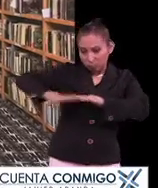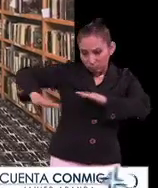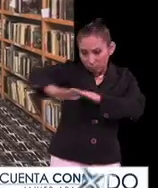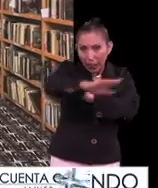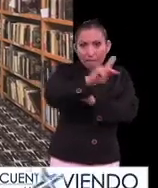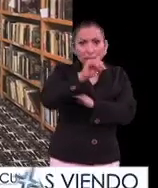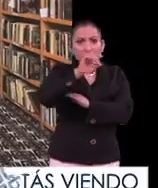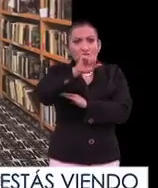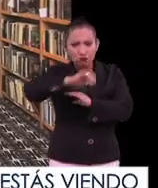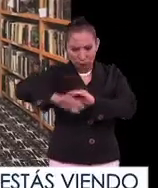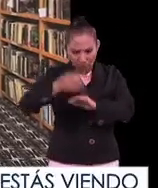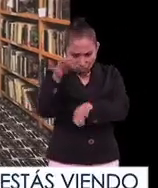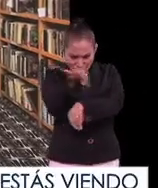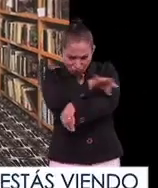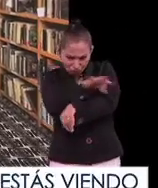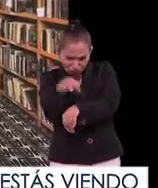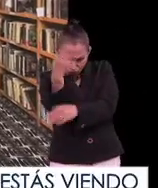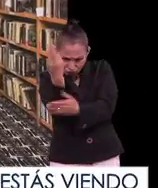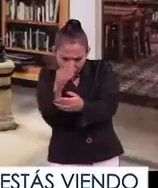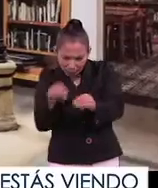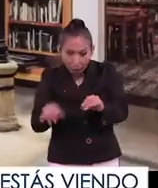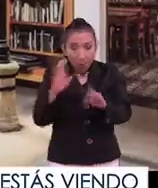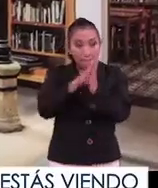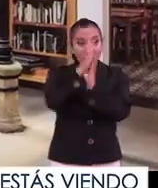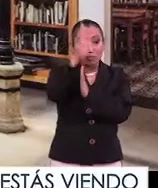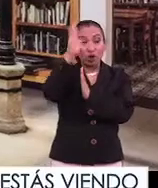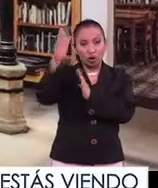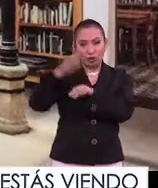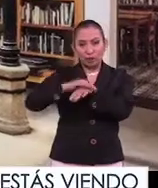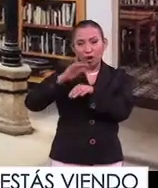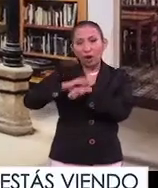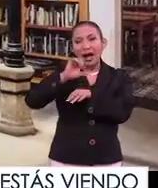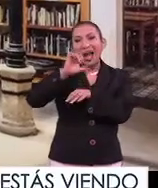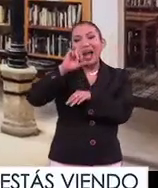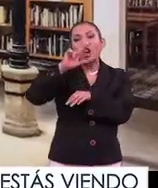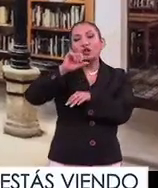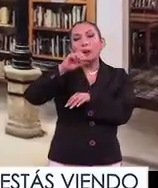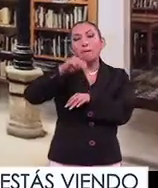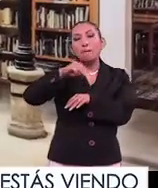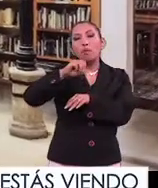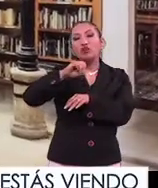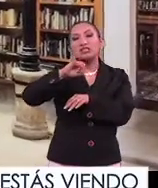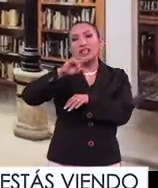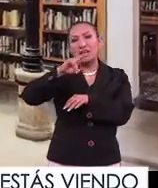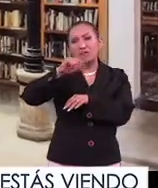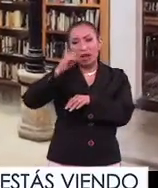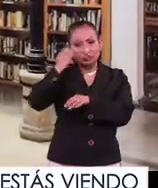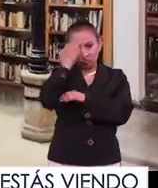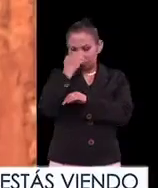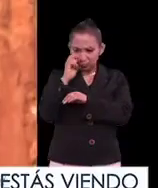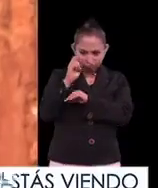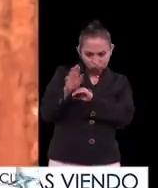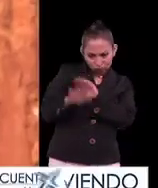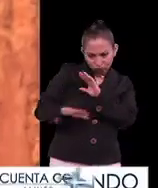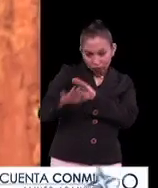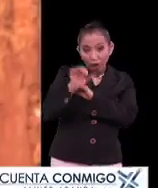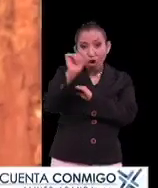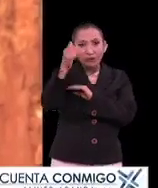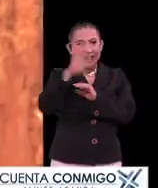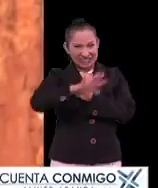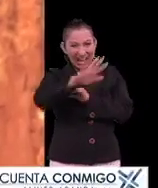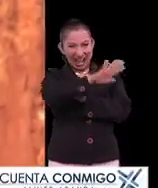pisos también, ¿no? Que es lo de la biblioteca de su amigo Carlos Monsiváis en la ciudad. Exactamente, sí. Entonces, estas